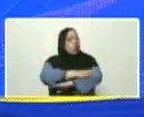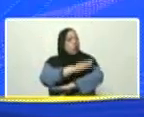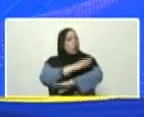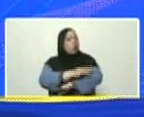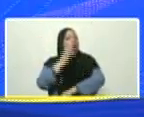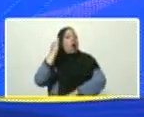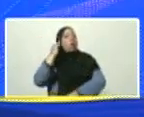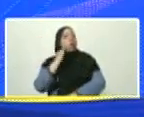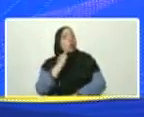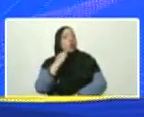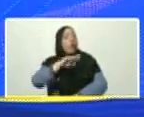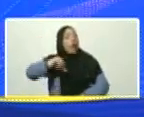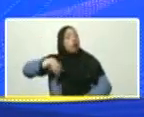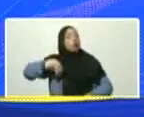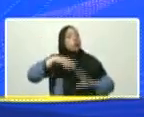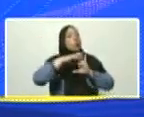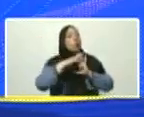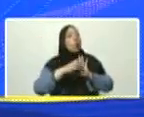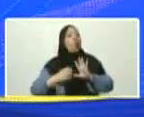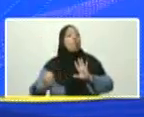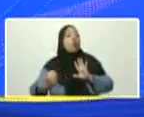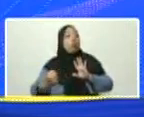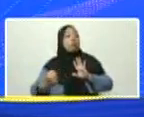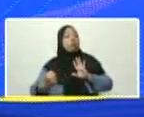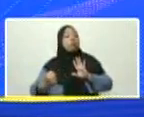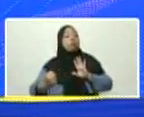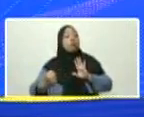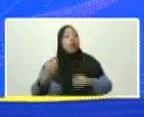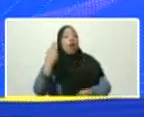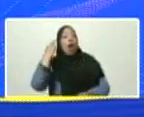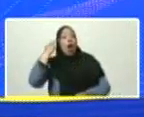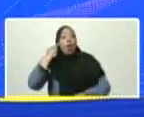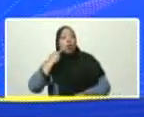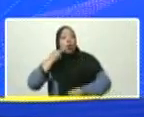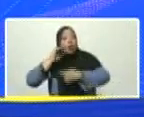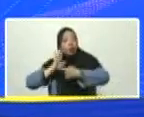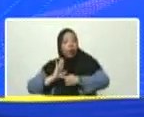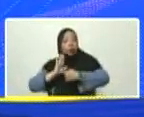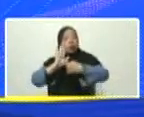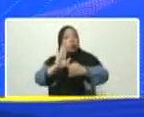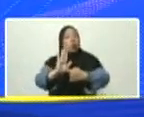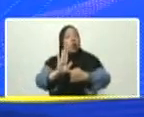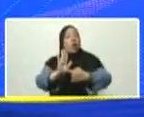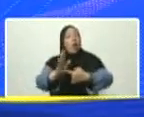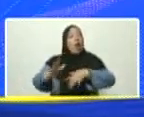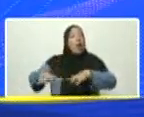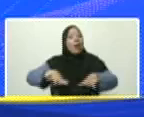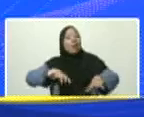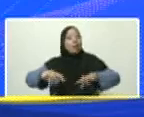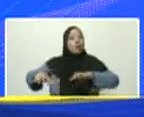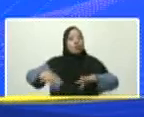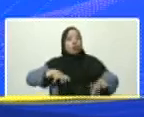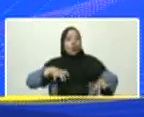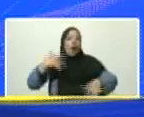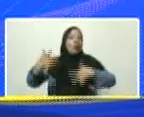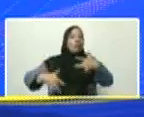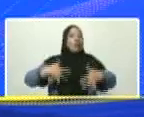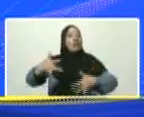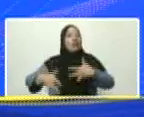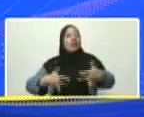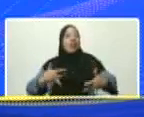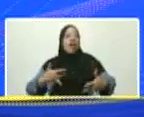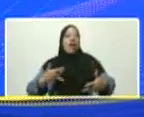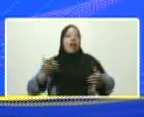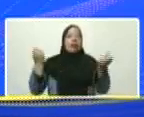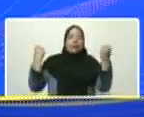un hombre que demostró su filosofía, su visión en la acción, en la práctica. Fue un hombre de acción.